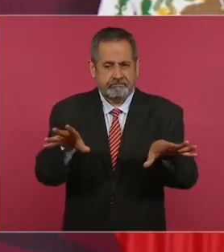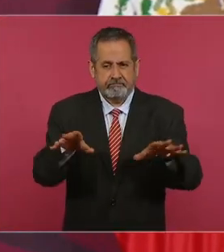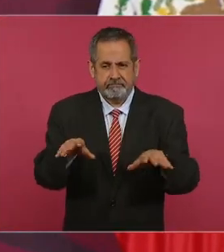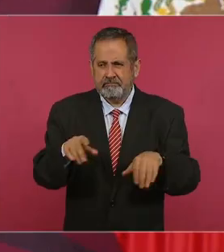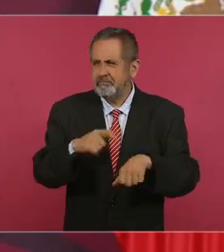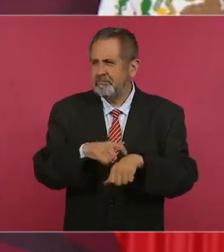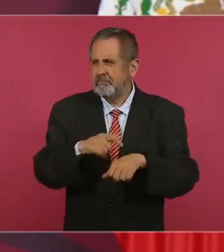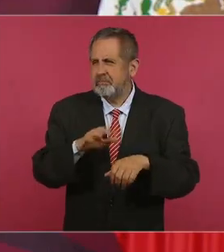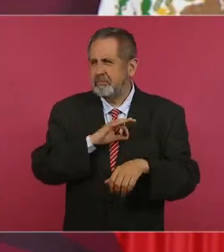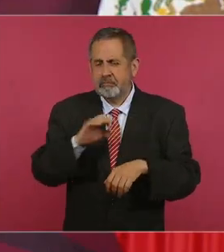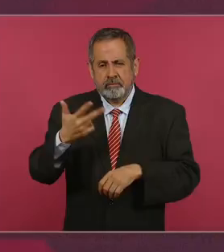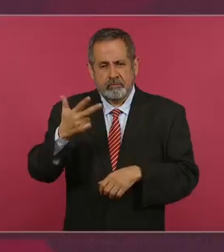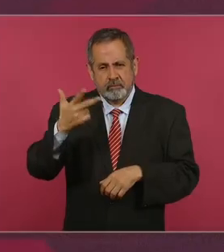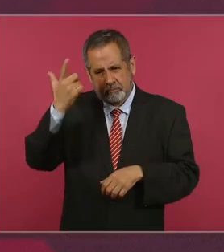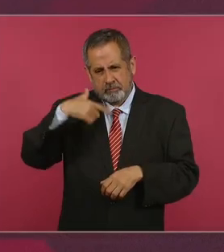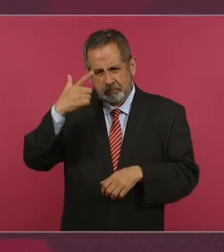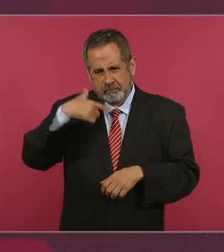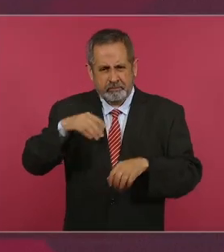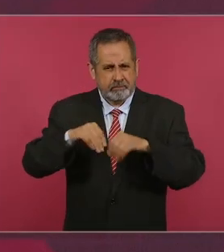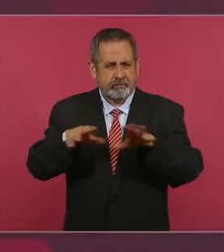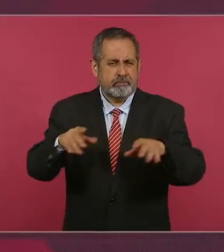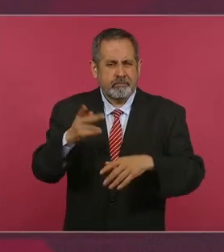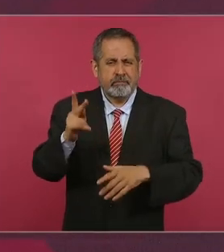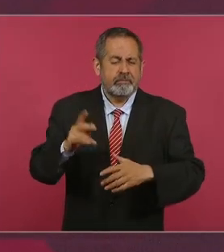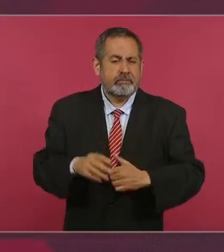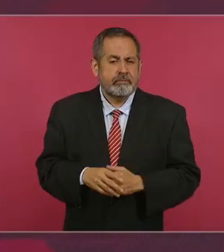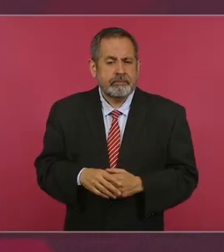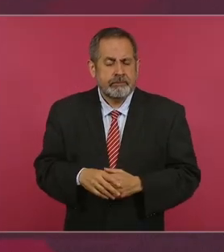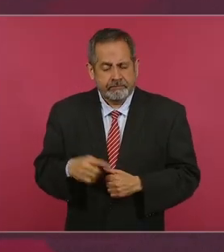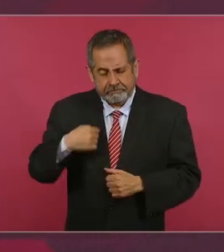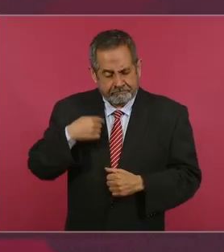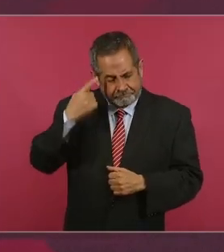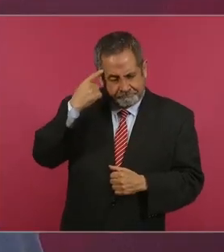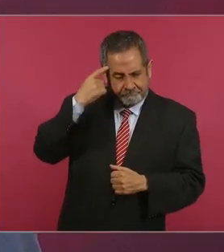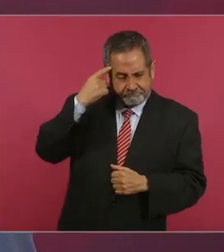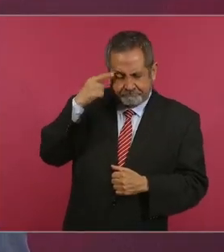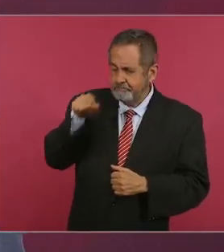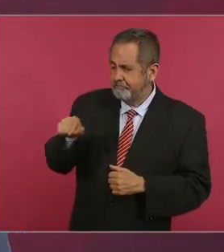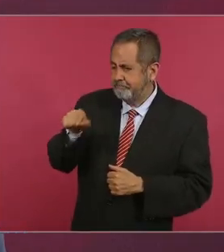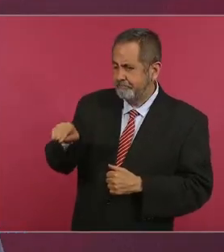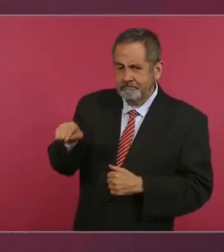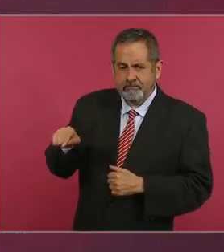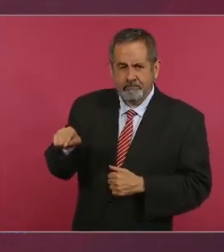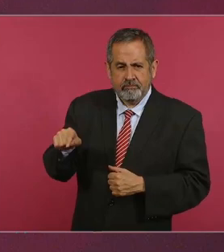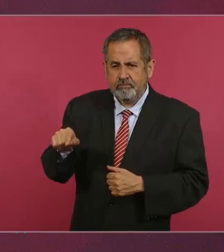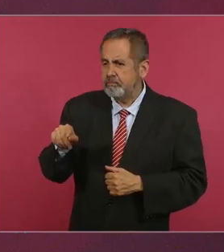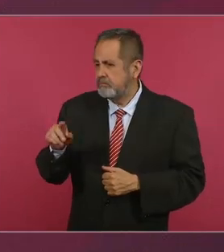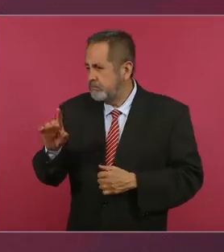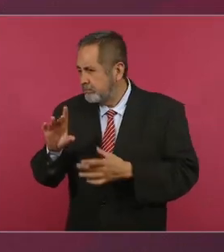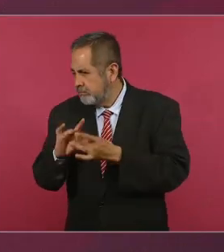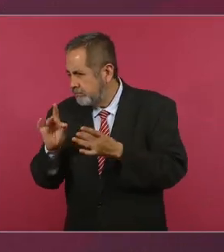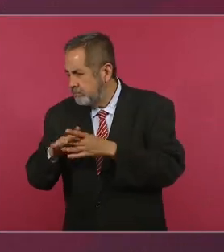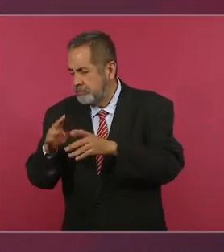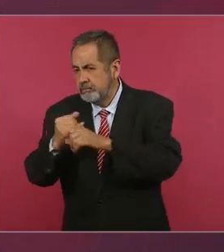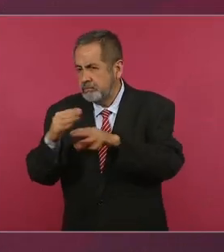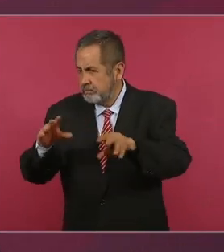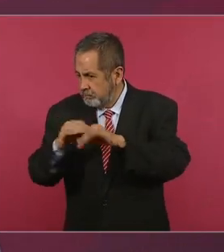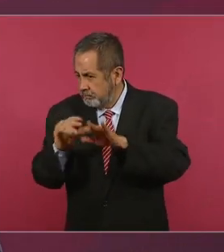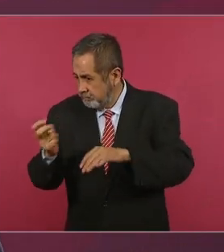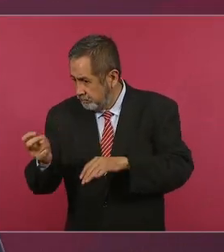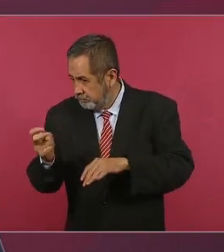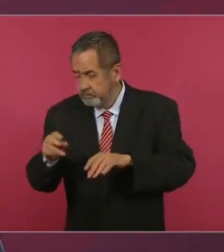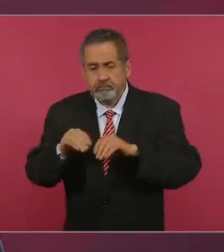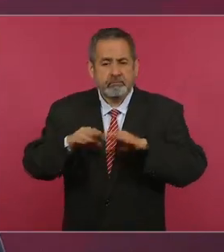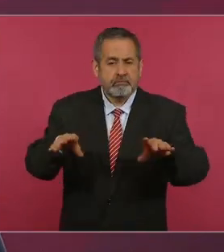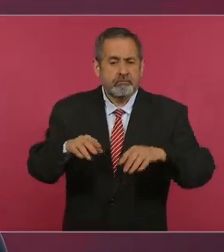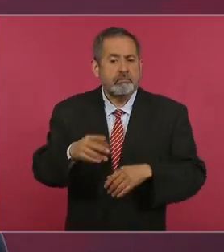como a las 8 de la noche, pero me apoyé en lo que se estaba informando